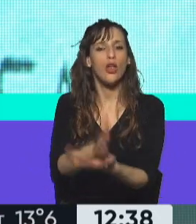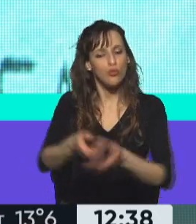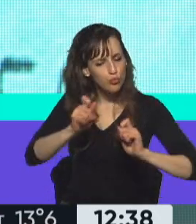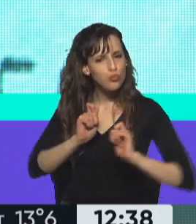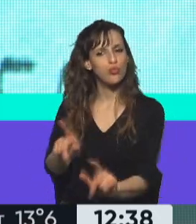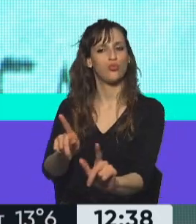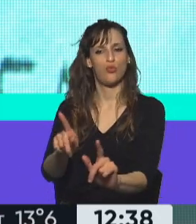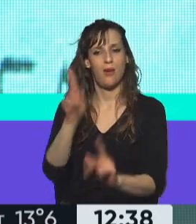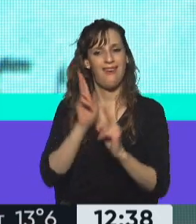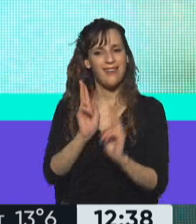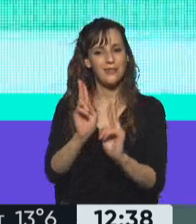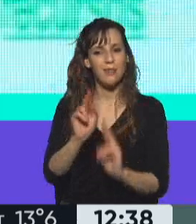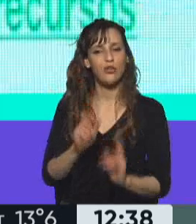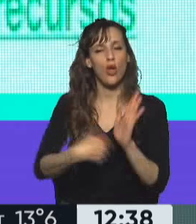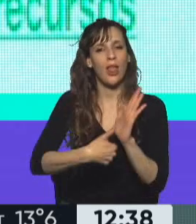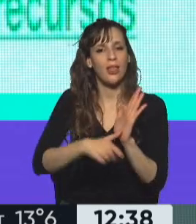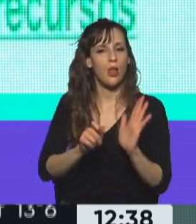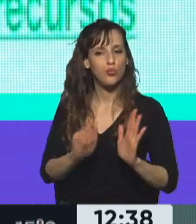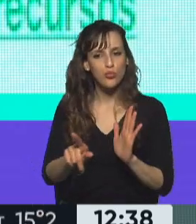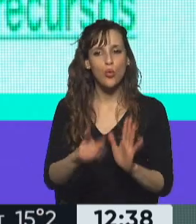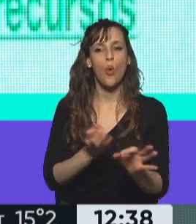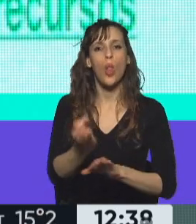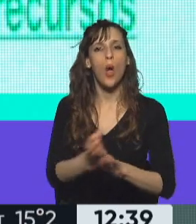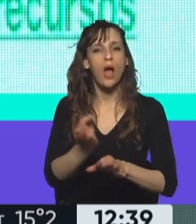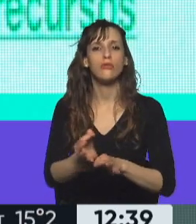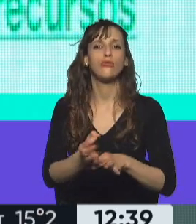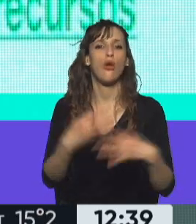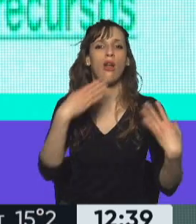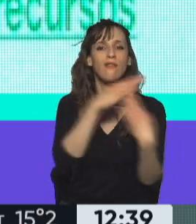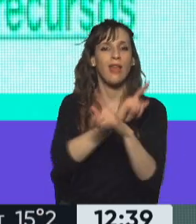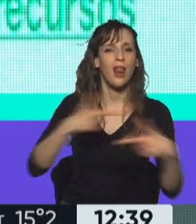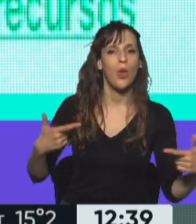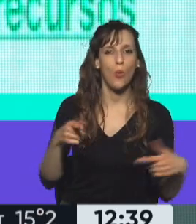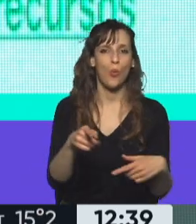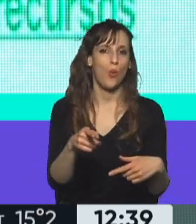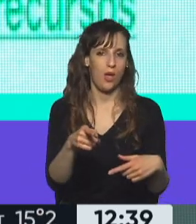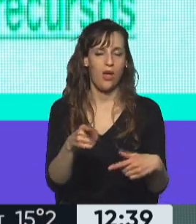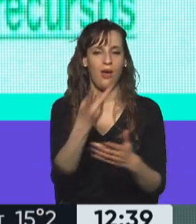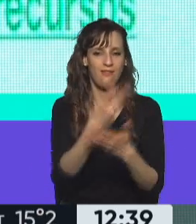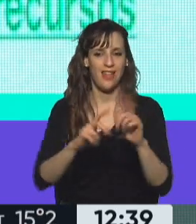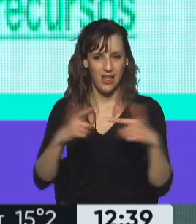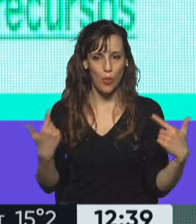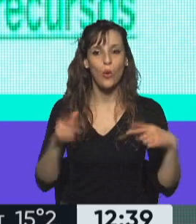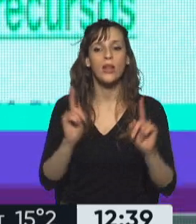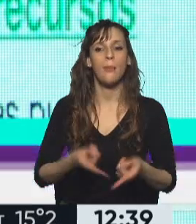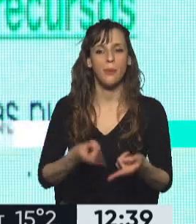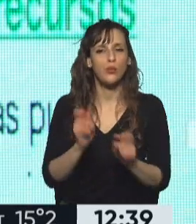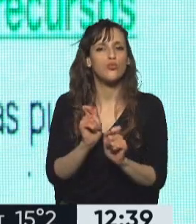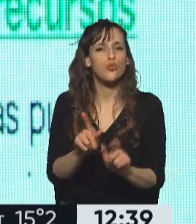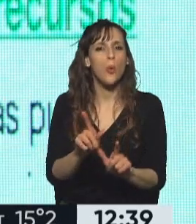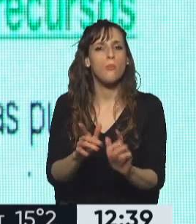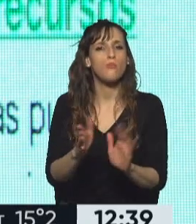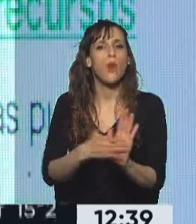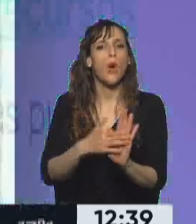respeto a su identidad, les garantiza la educación intercultural bilingüe, también la posibilidad de tener su personería jurídica.